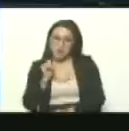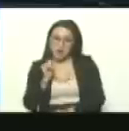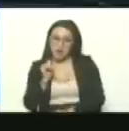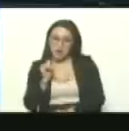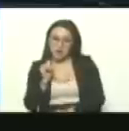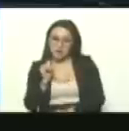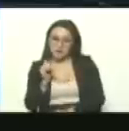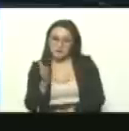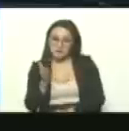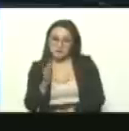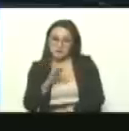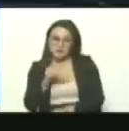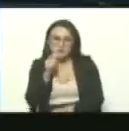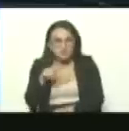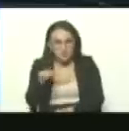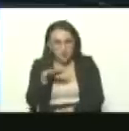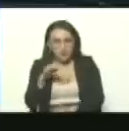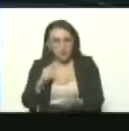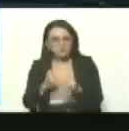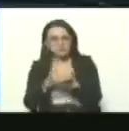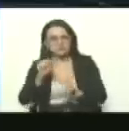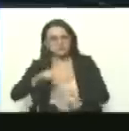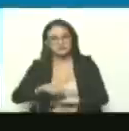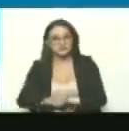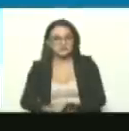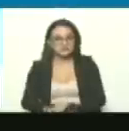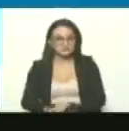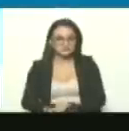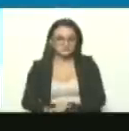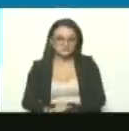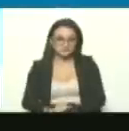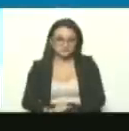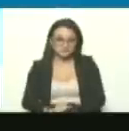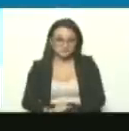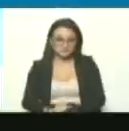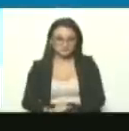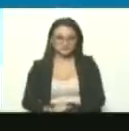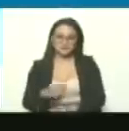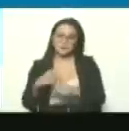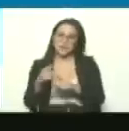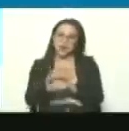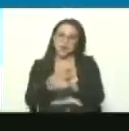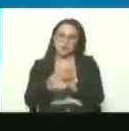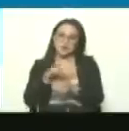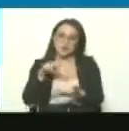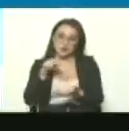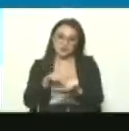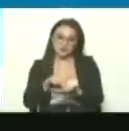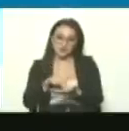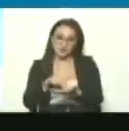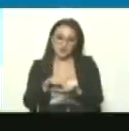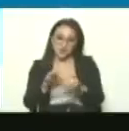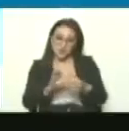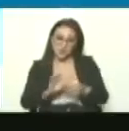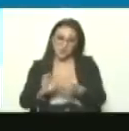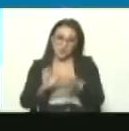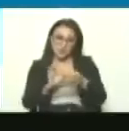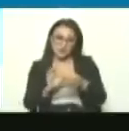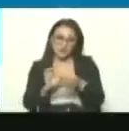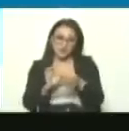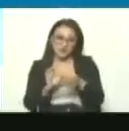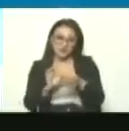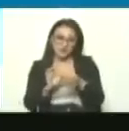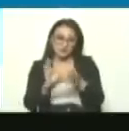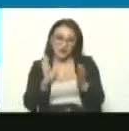señora Elsie, el Poder Popular allí presente. Poder Popular y Gobierno Nacional unidos